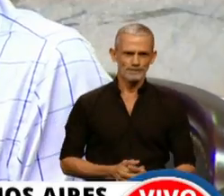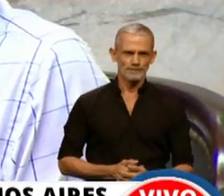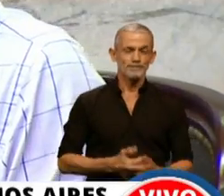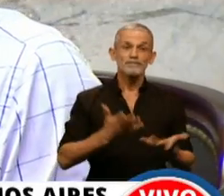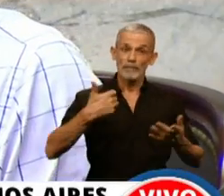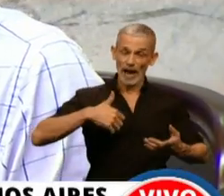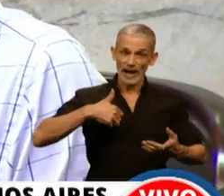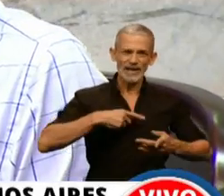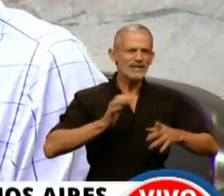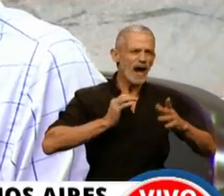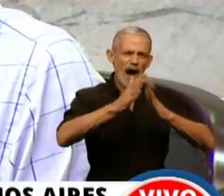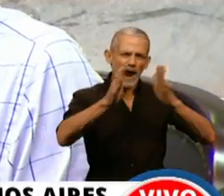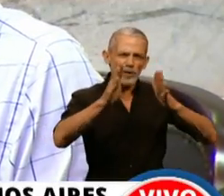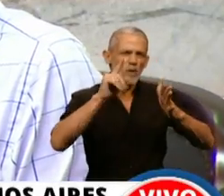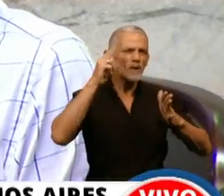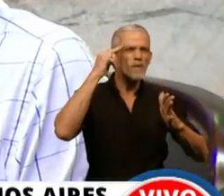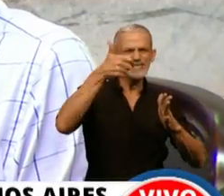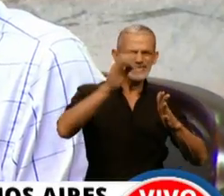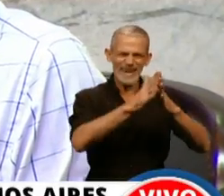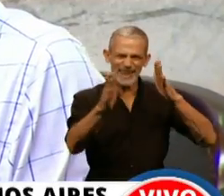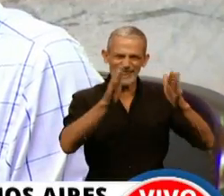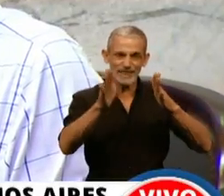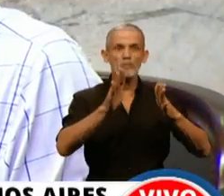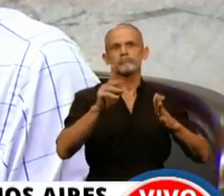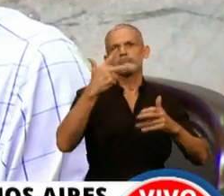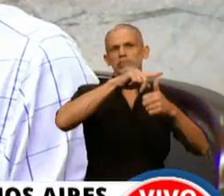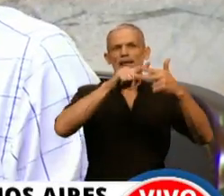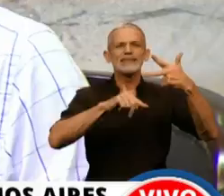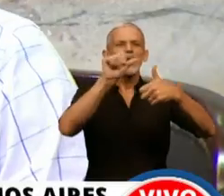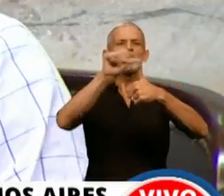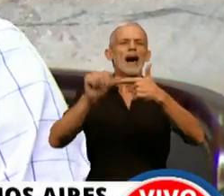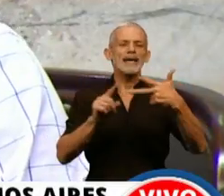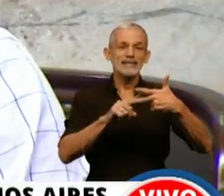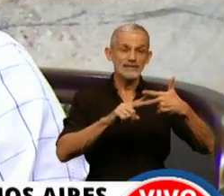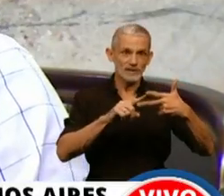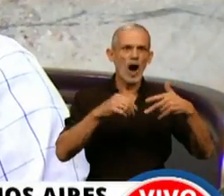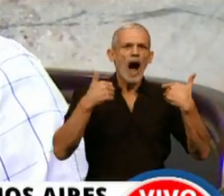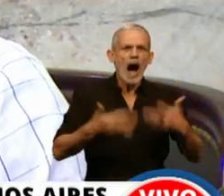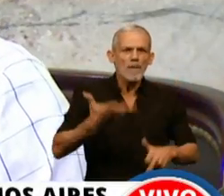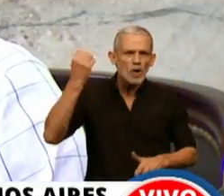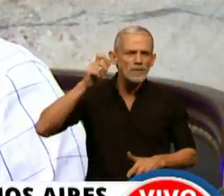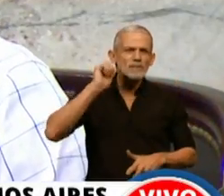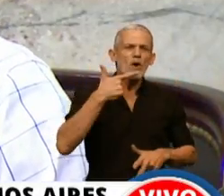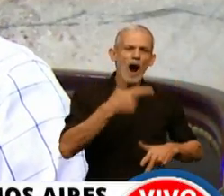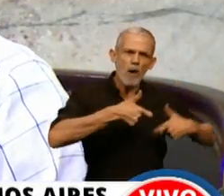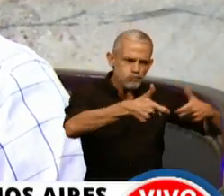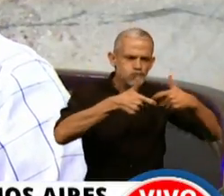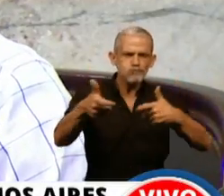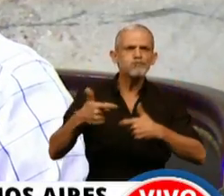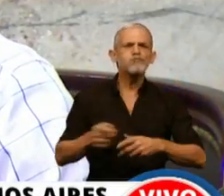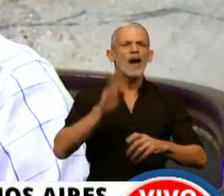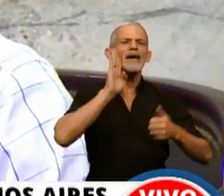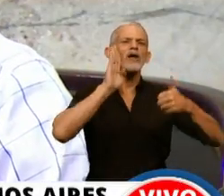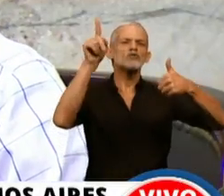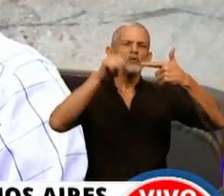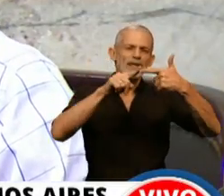argentina en la década del 60 era uno de los tres países con mayor aprovechamiento del recurso sólo detrás de